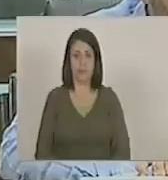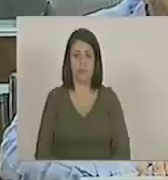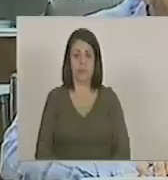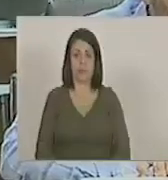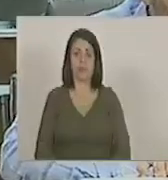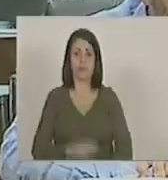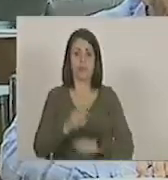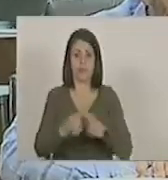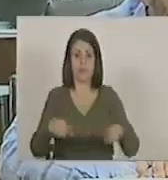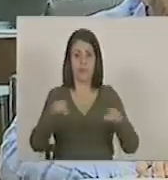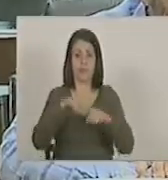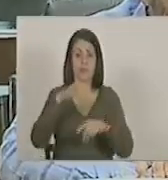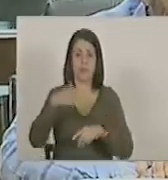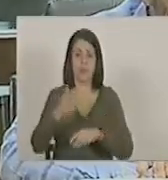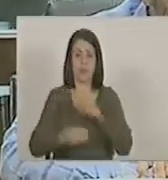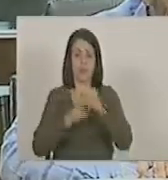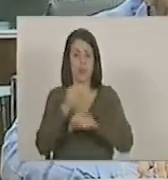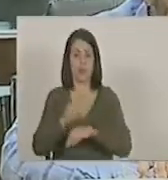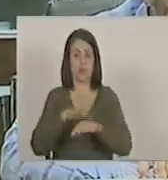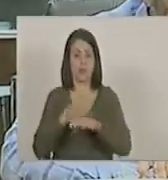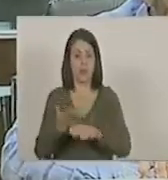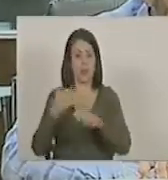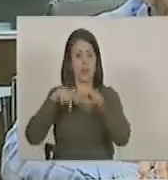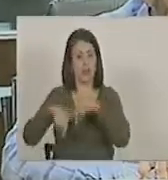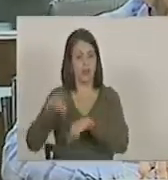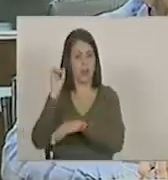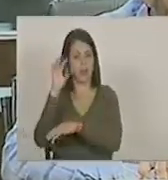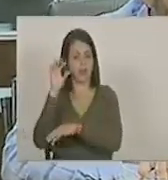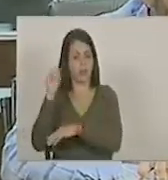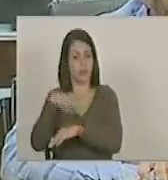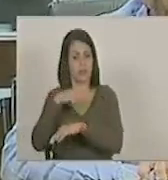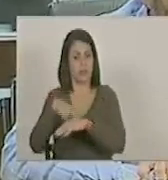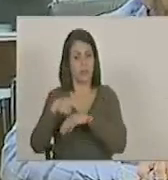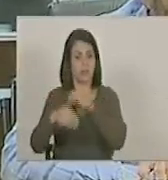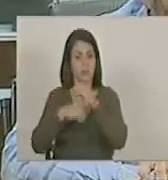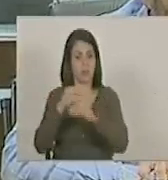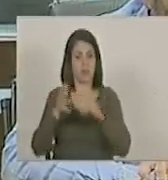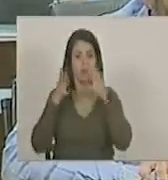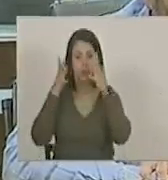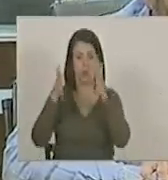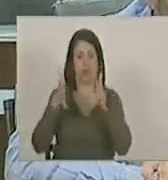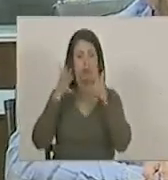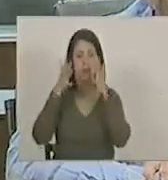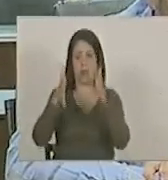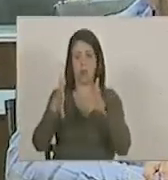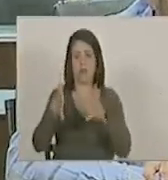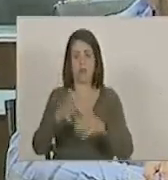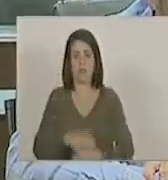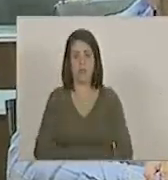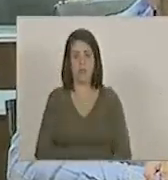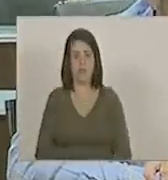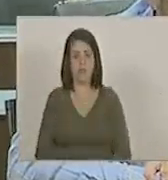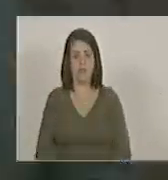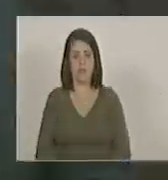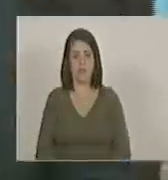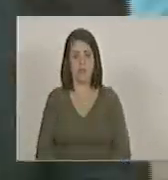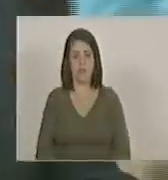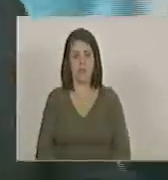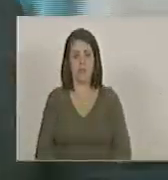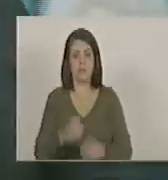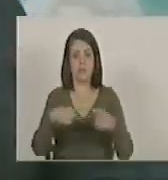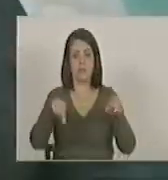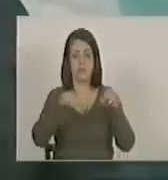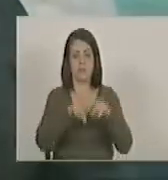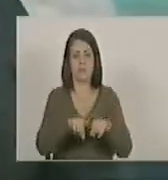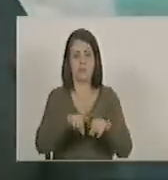venido ocurriendo, como cuando desde este parlamento exhortamos lo que ocurrió